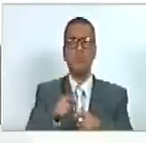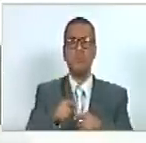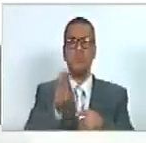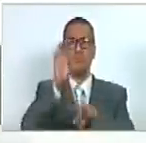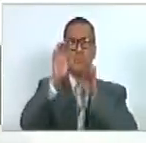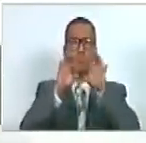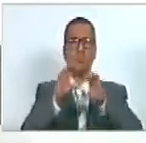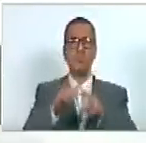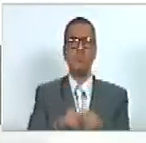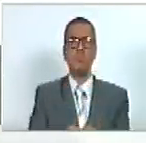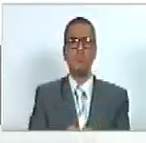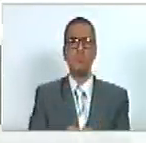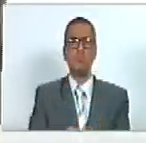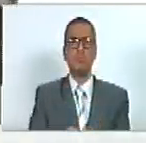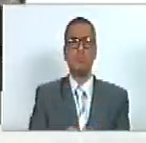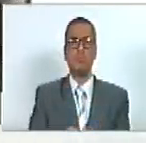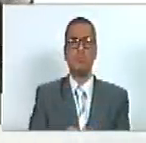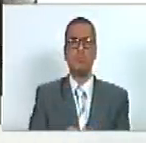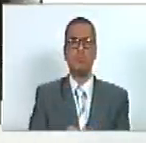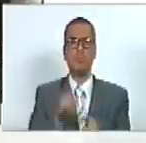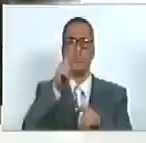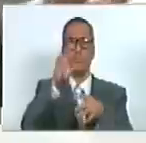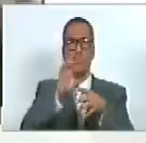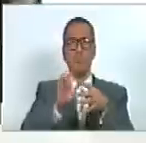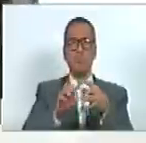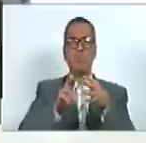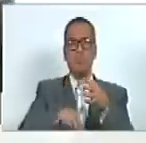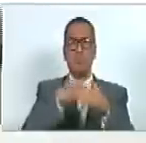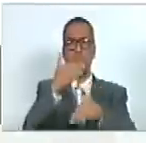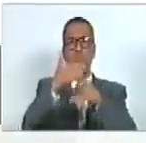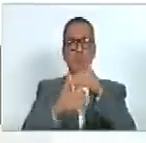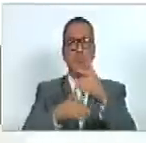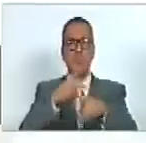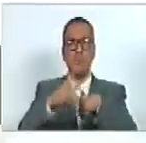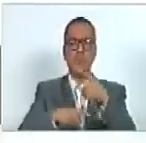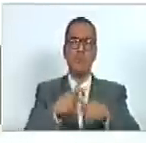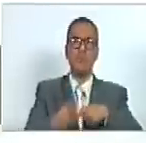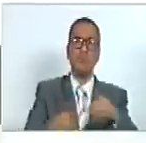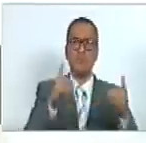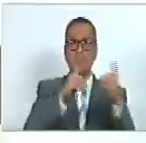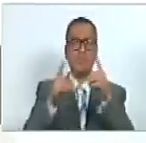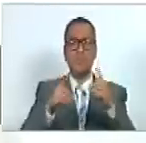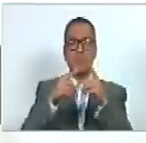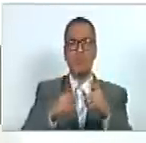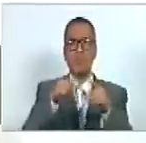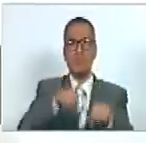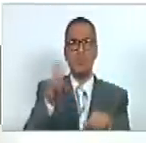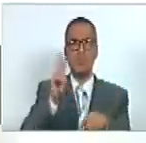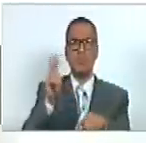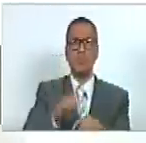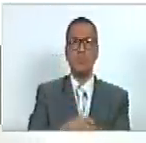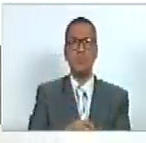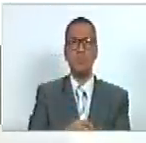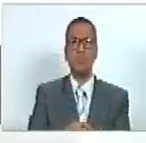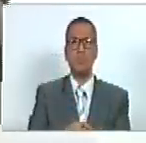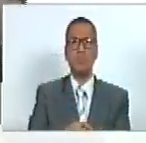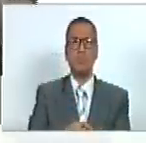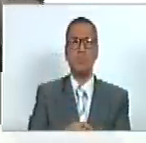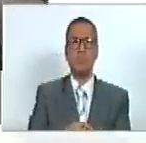países como un elemento de avance en el proceso de diálogo político en Venezuela